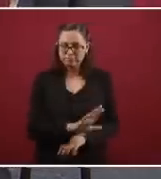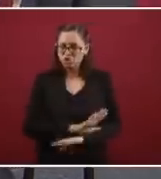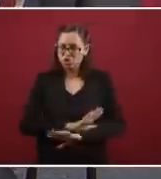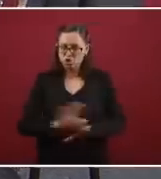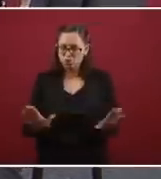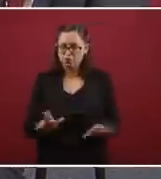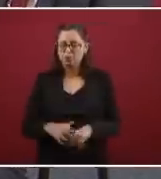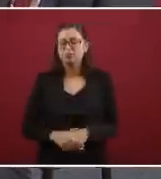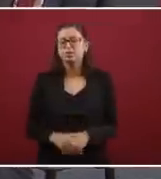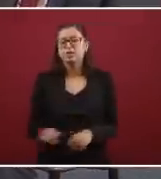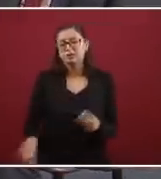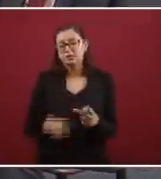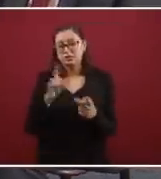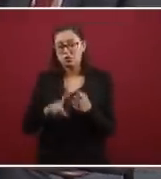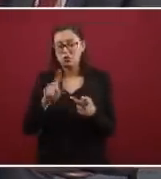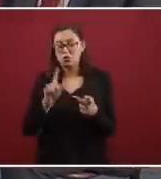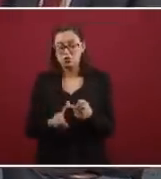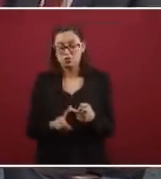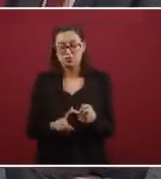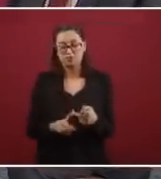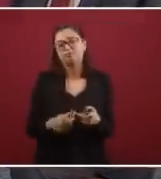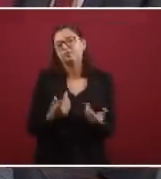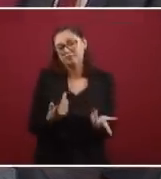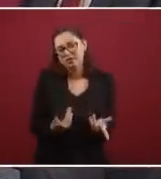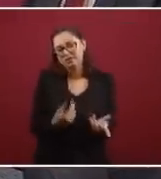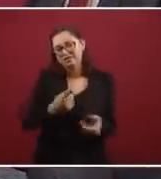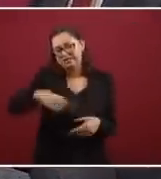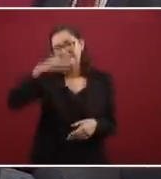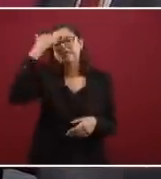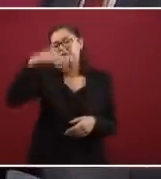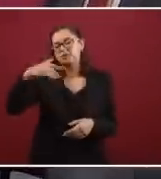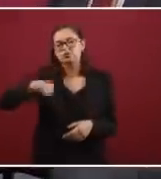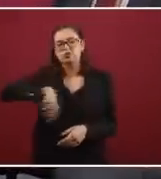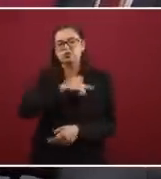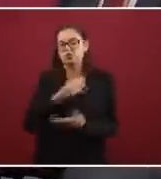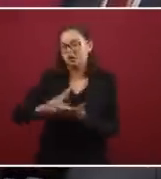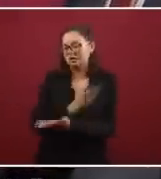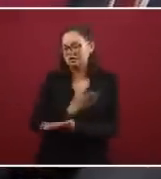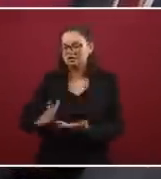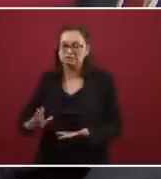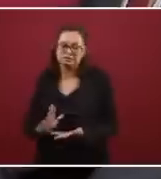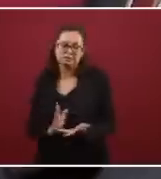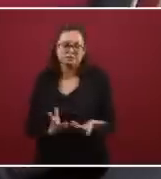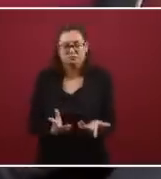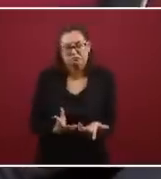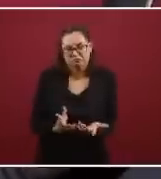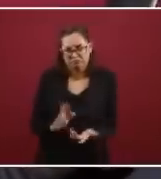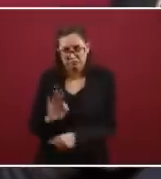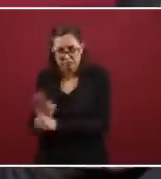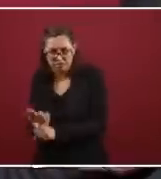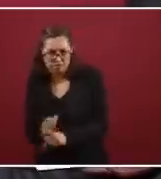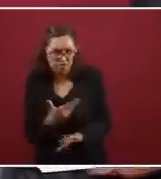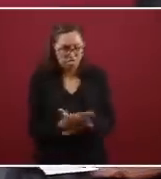que no somos facciosos, pues ellos están en su papel